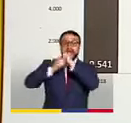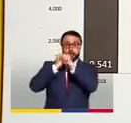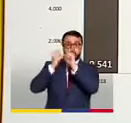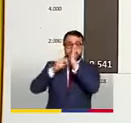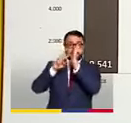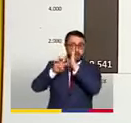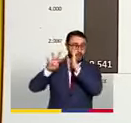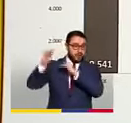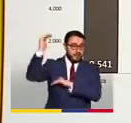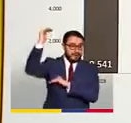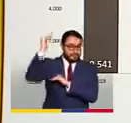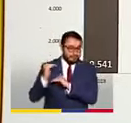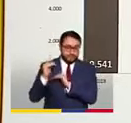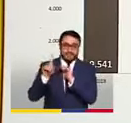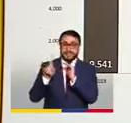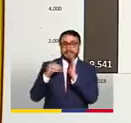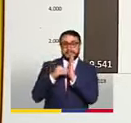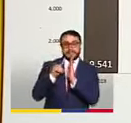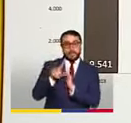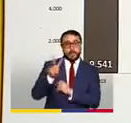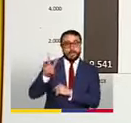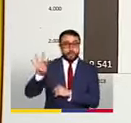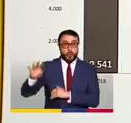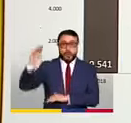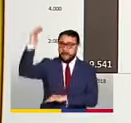6.124 2024.